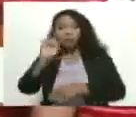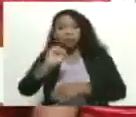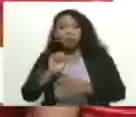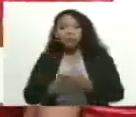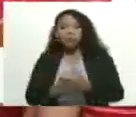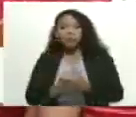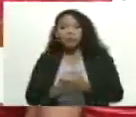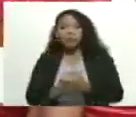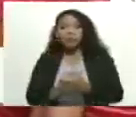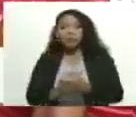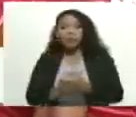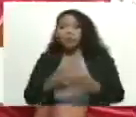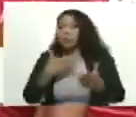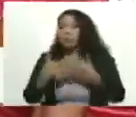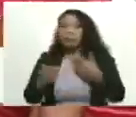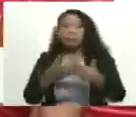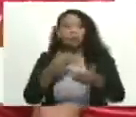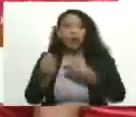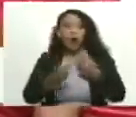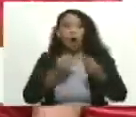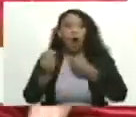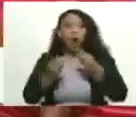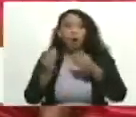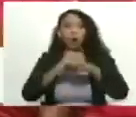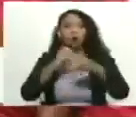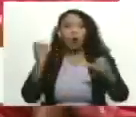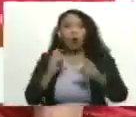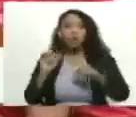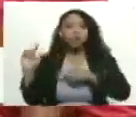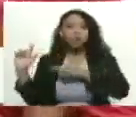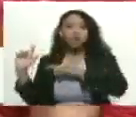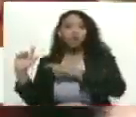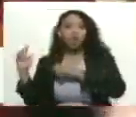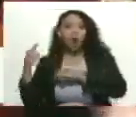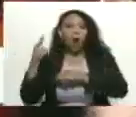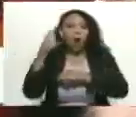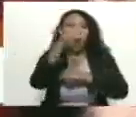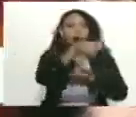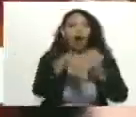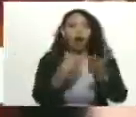Como tengamos que irnos, hermano gobernador. ¿Nos vamos para Caracas?